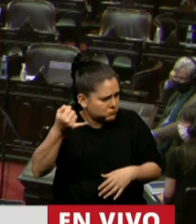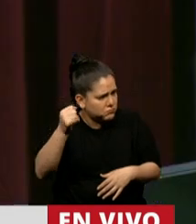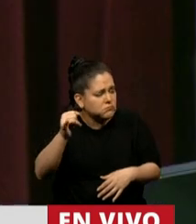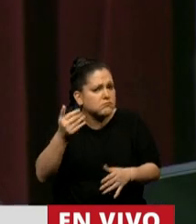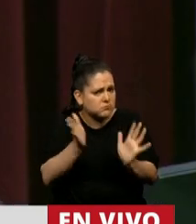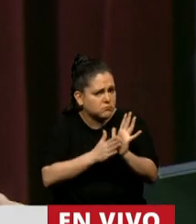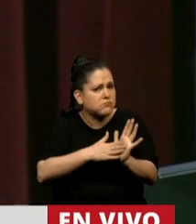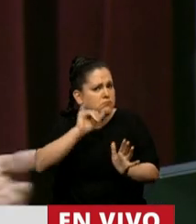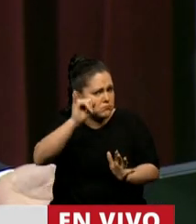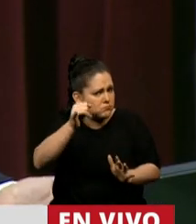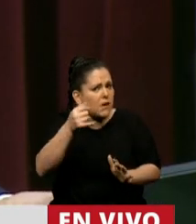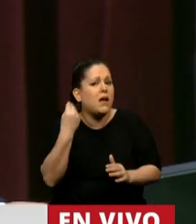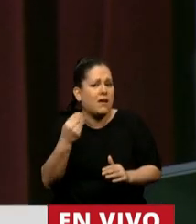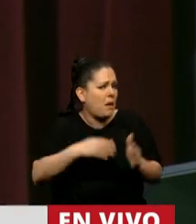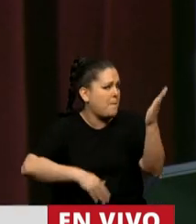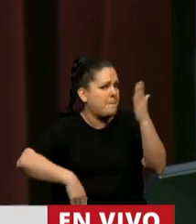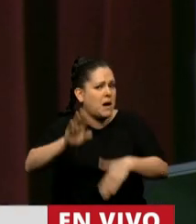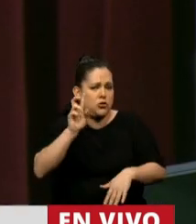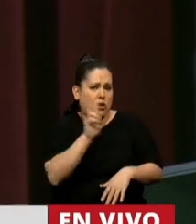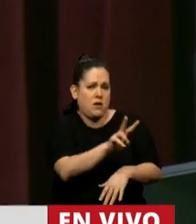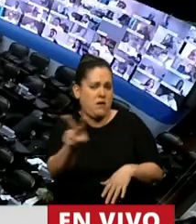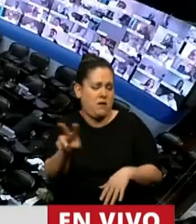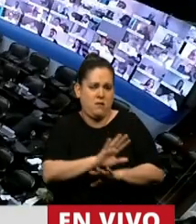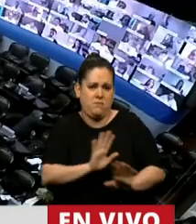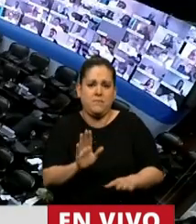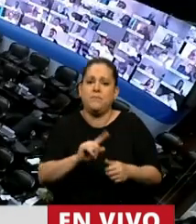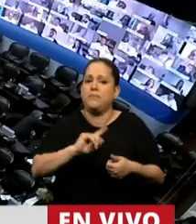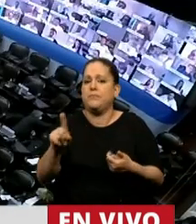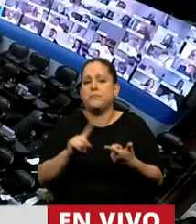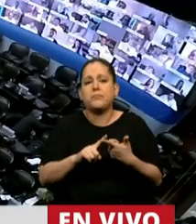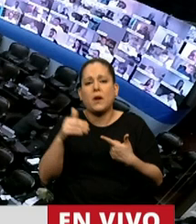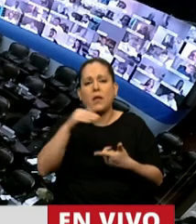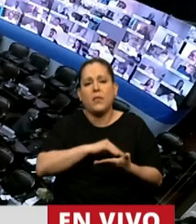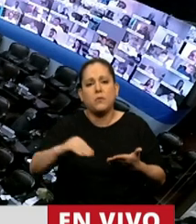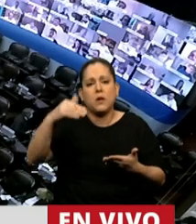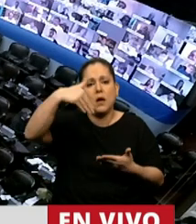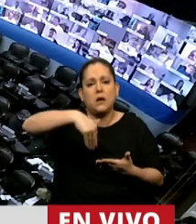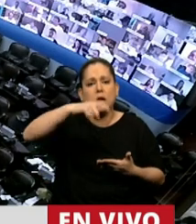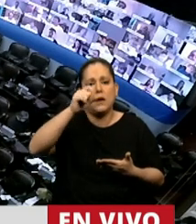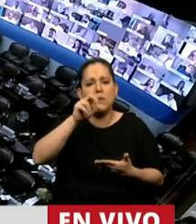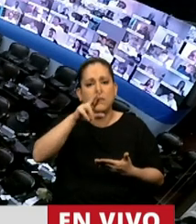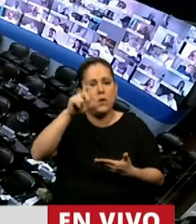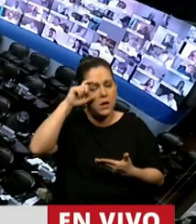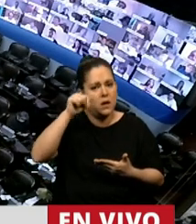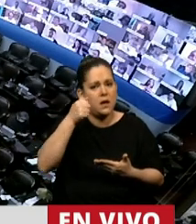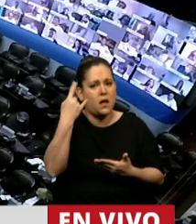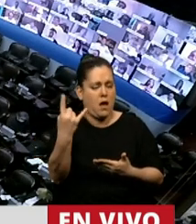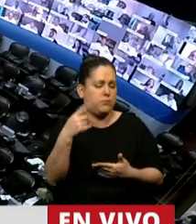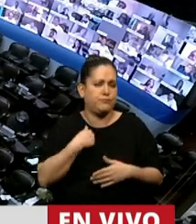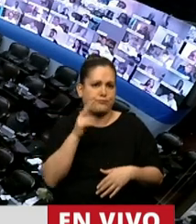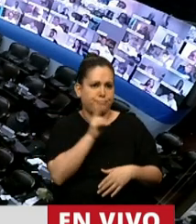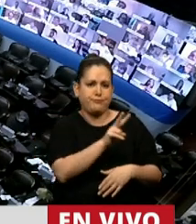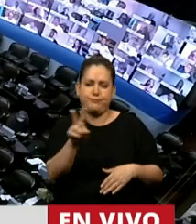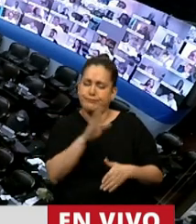que fue por unanimidad pero sí diputada moró presidente descuento que fue por unanimidad la